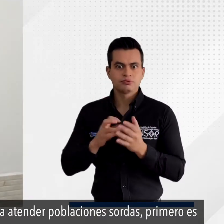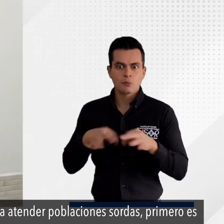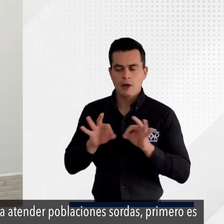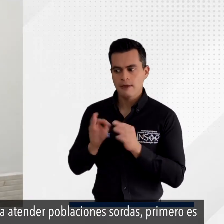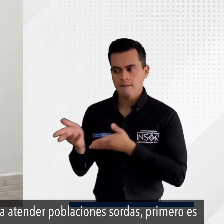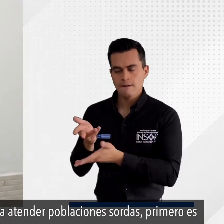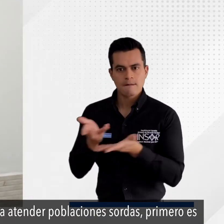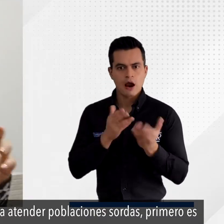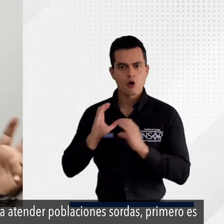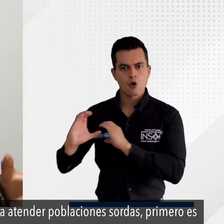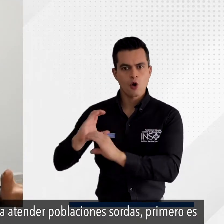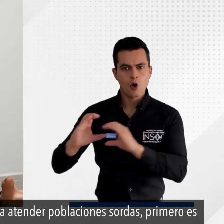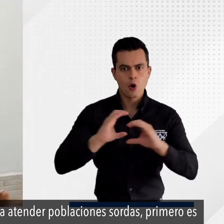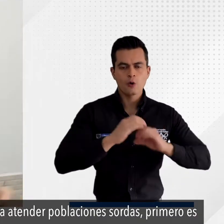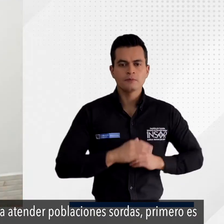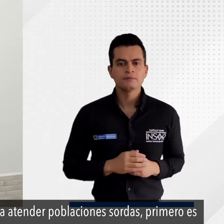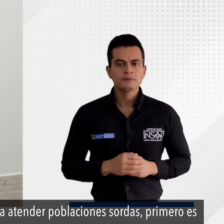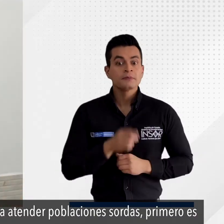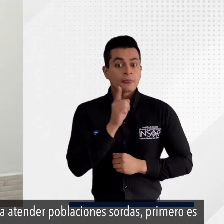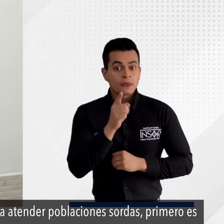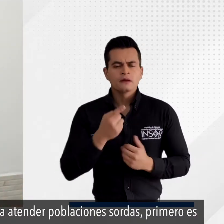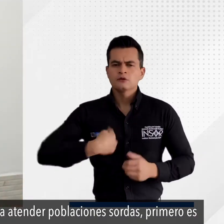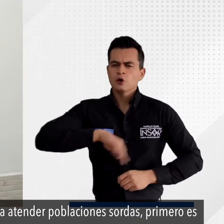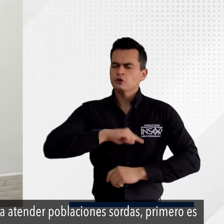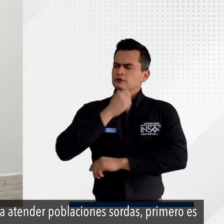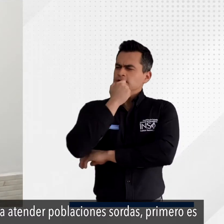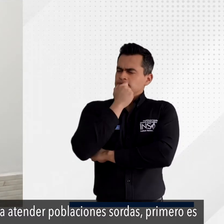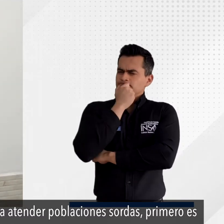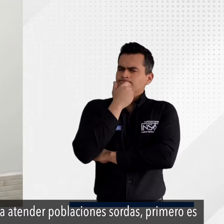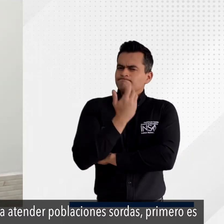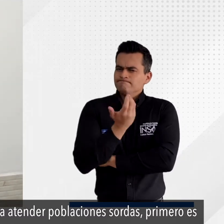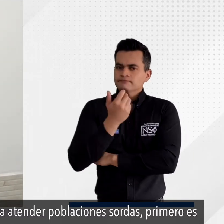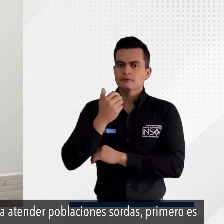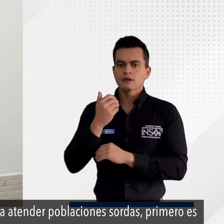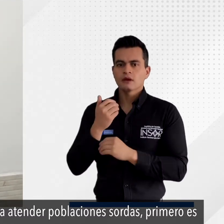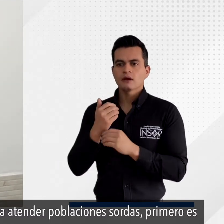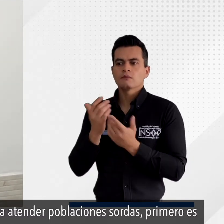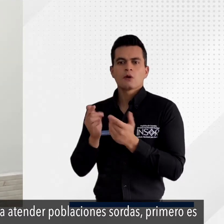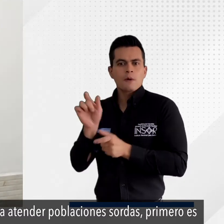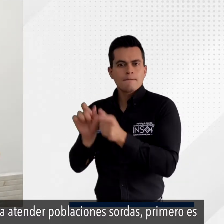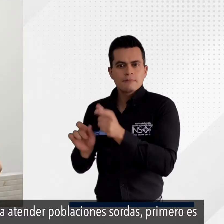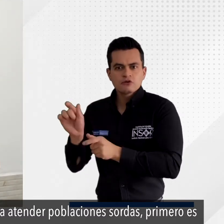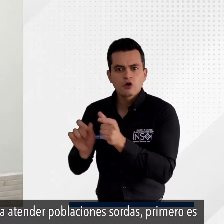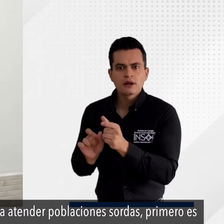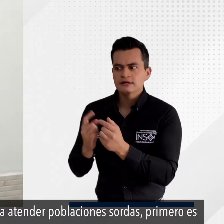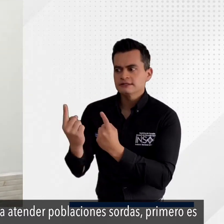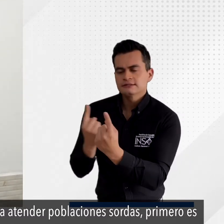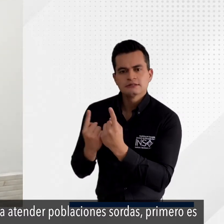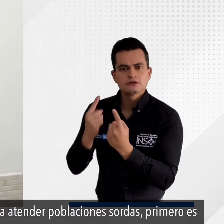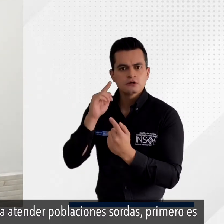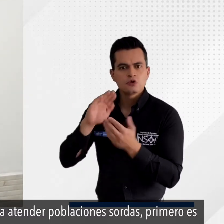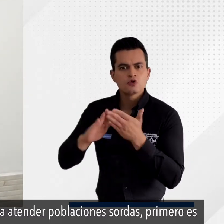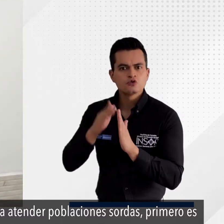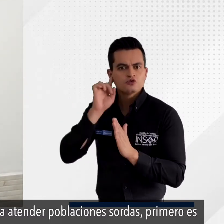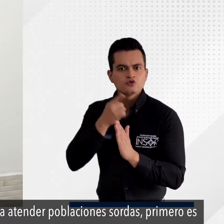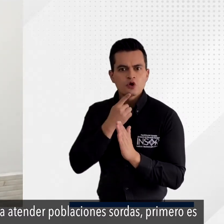cuando nosotros nos vemos abocados a atender poblaciones sordas,